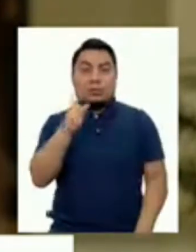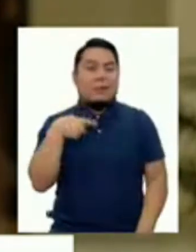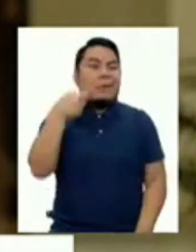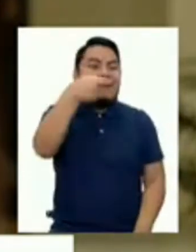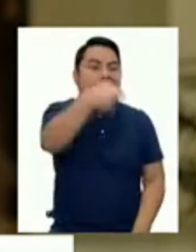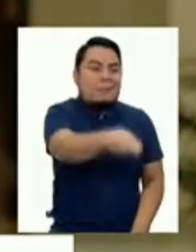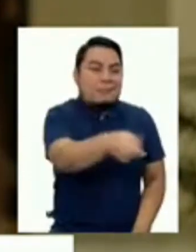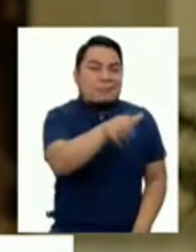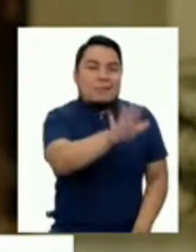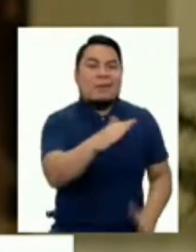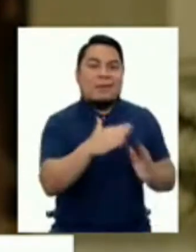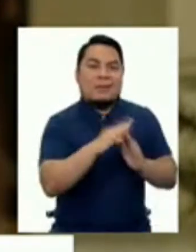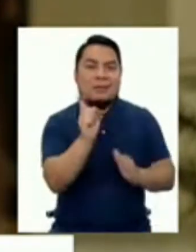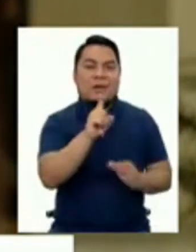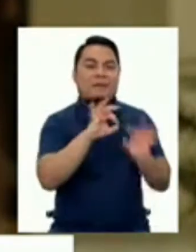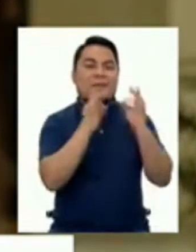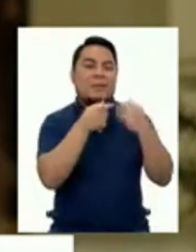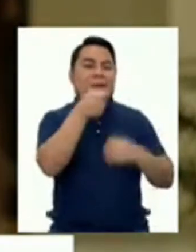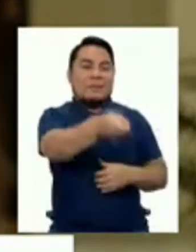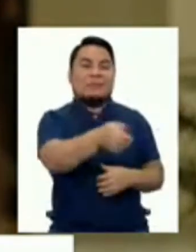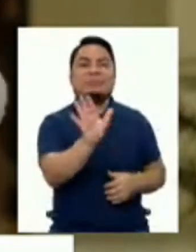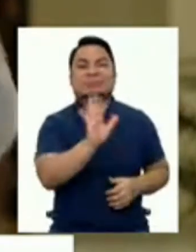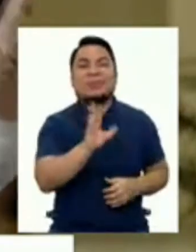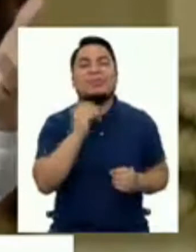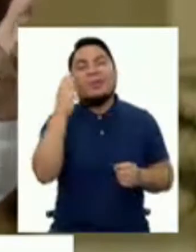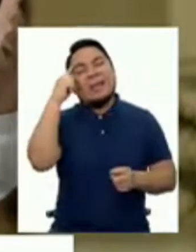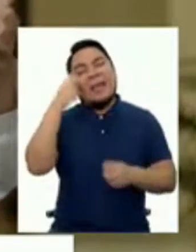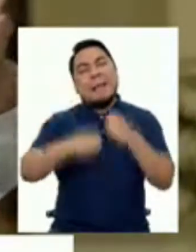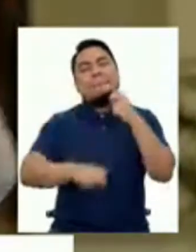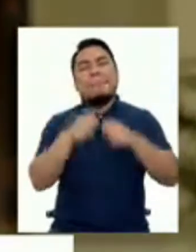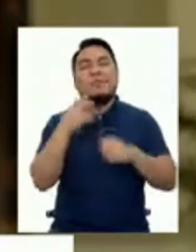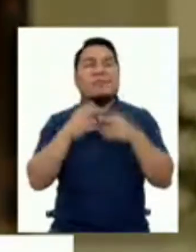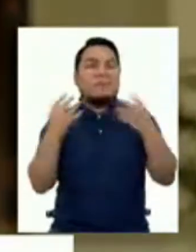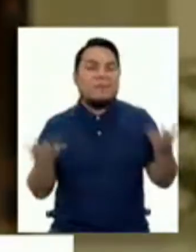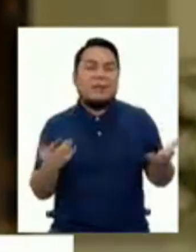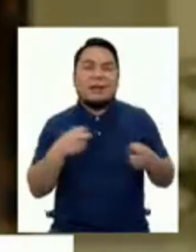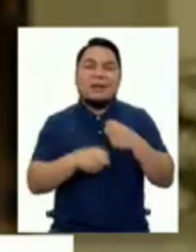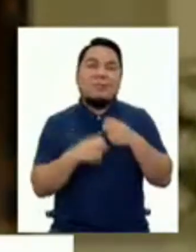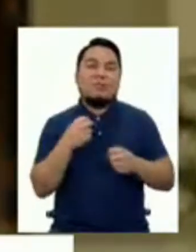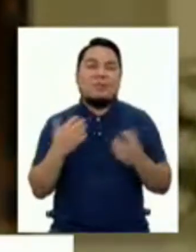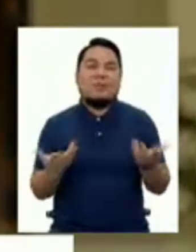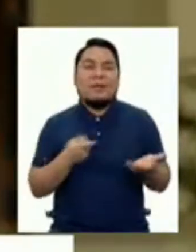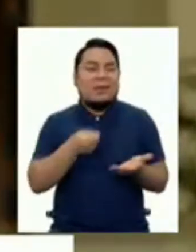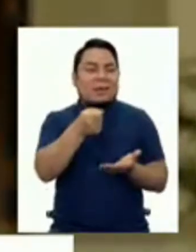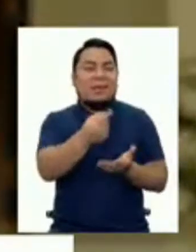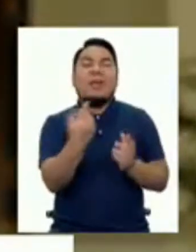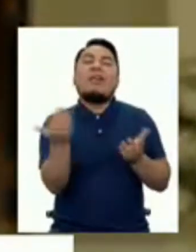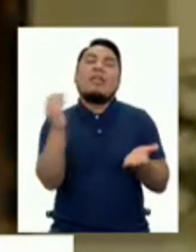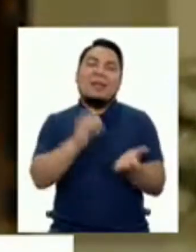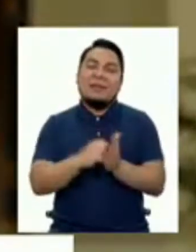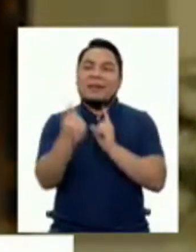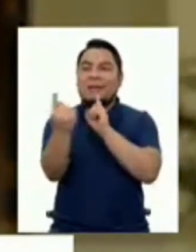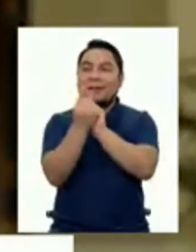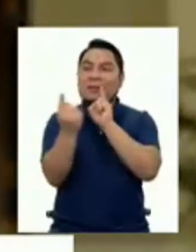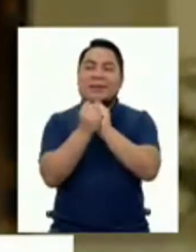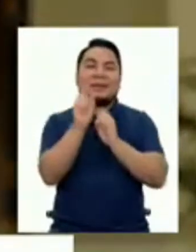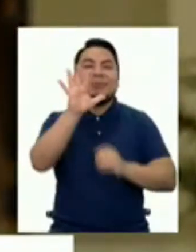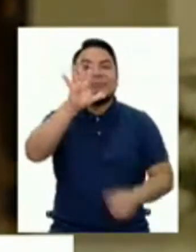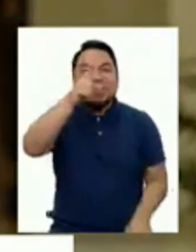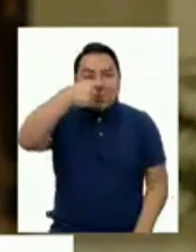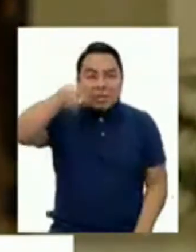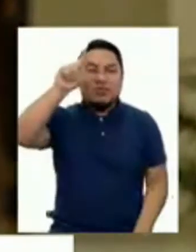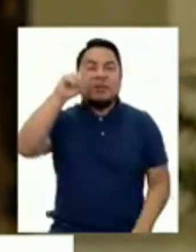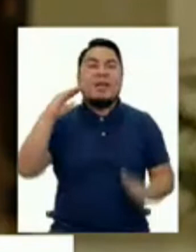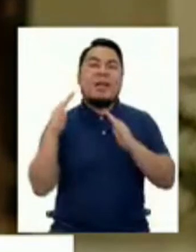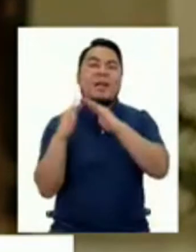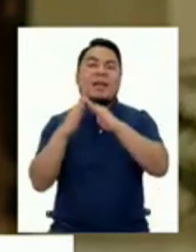hogar, no le vamos a dar a la familia, porque sería un problema de distribución distribuir este bono a más de 5 millones